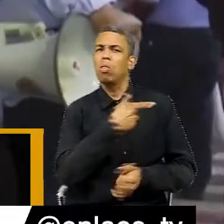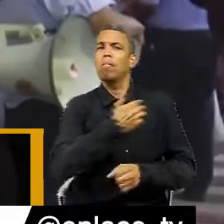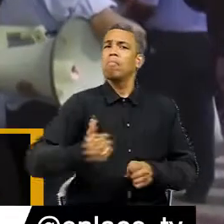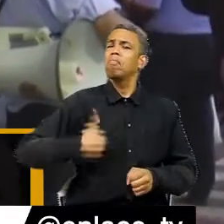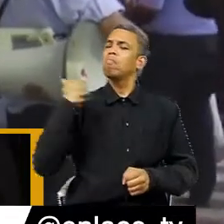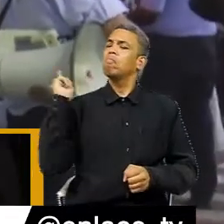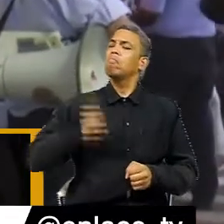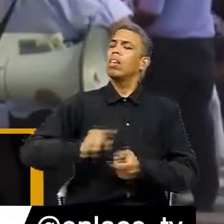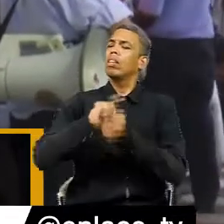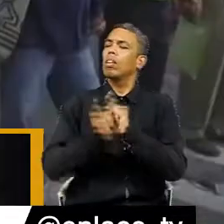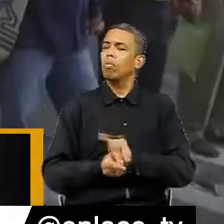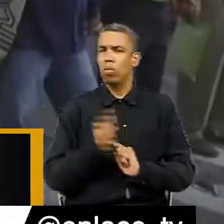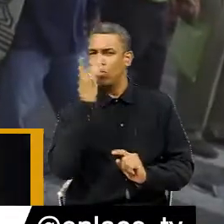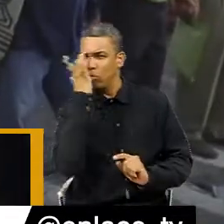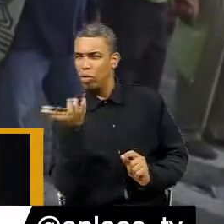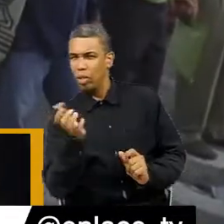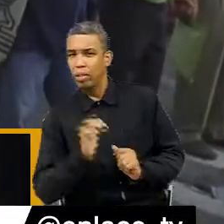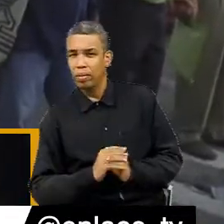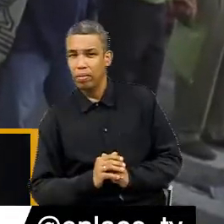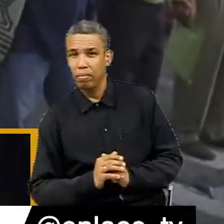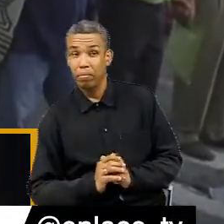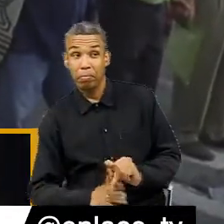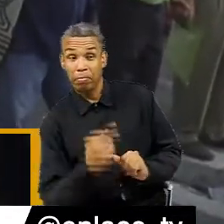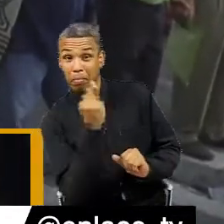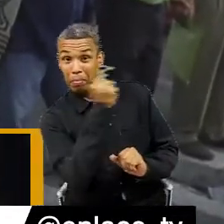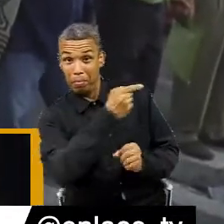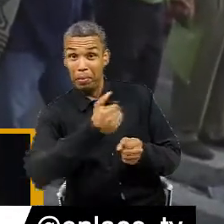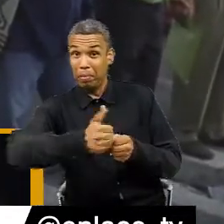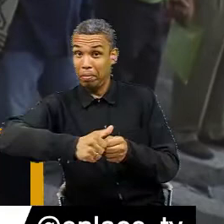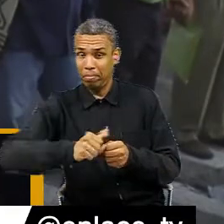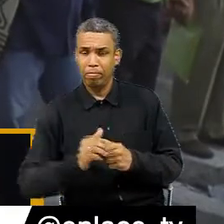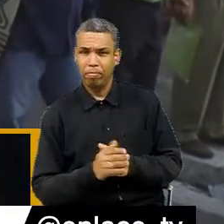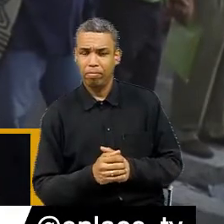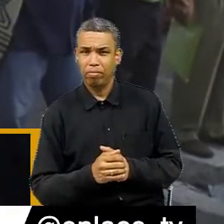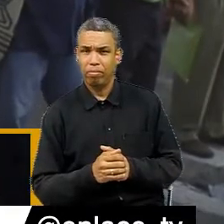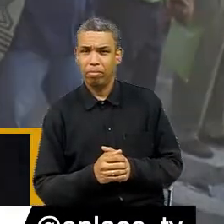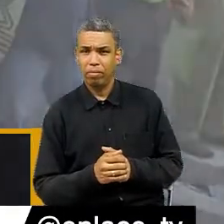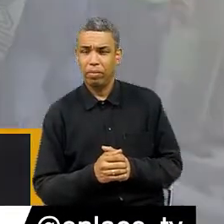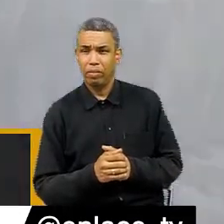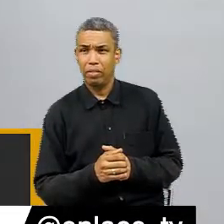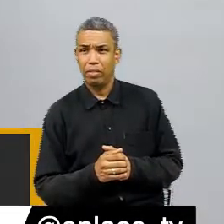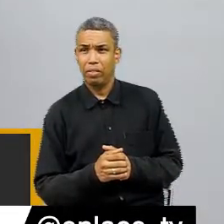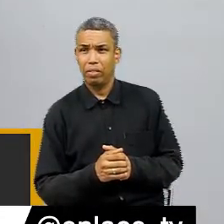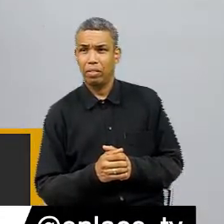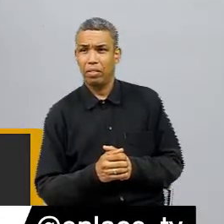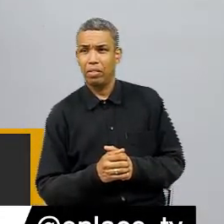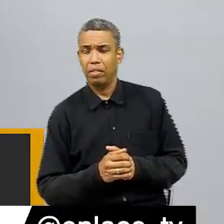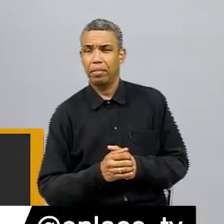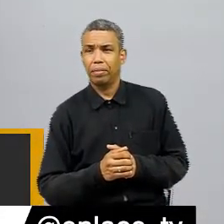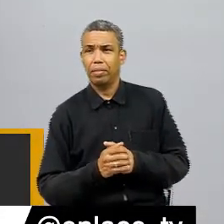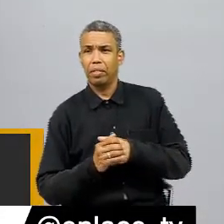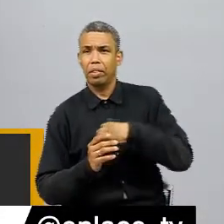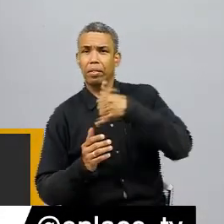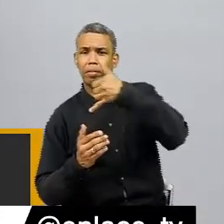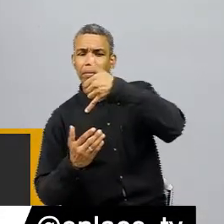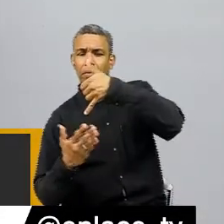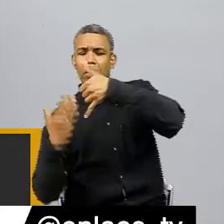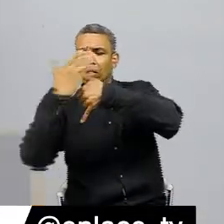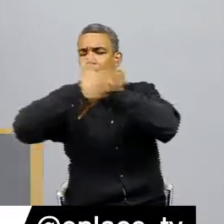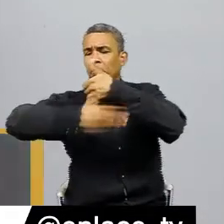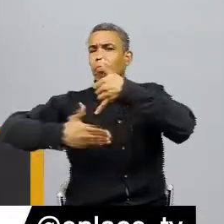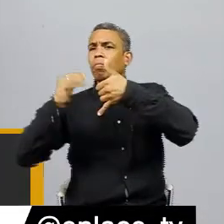Ecopetrol va a suspender de manera inmediata los procesos de licitación que iba a iniciar en el resto del país. Junto